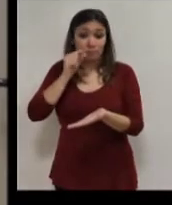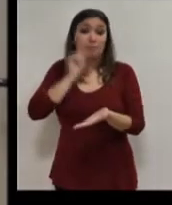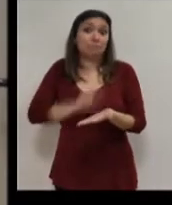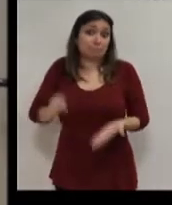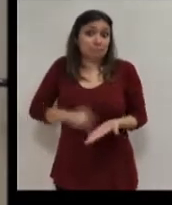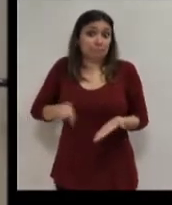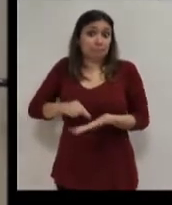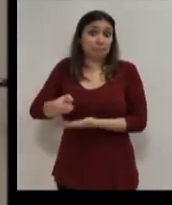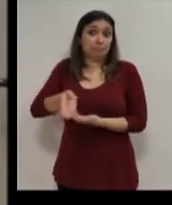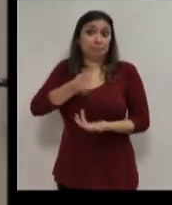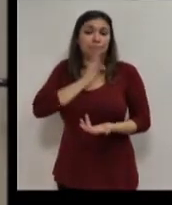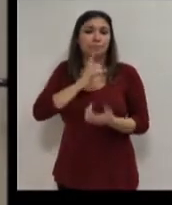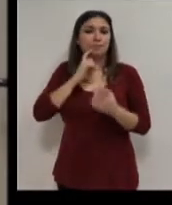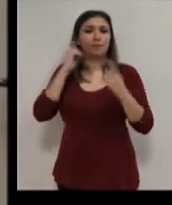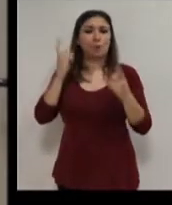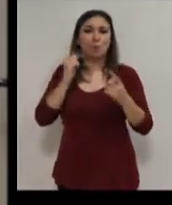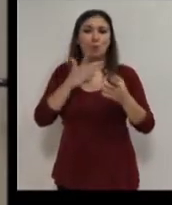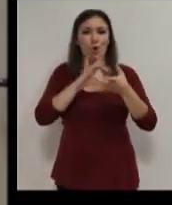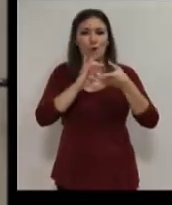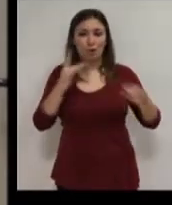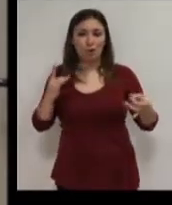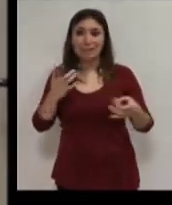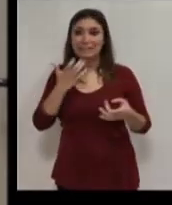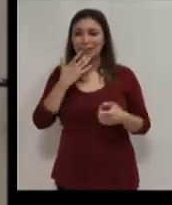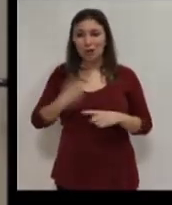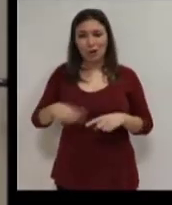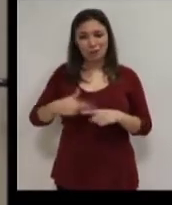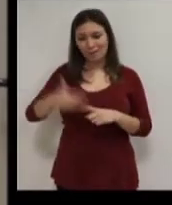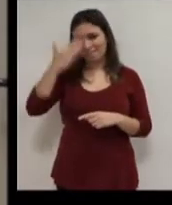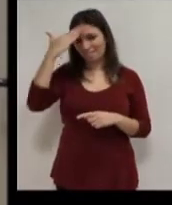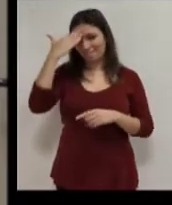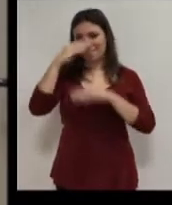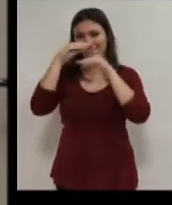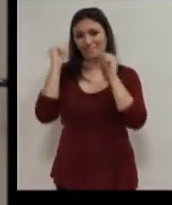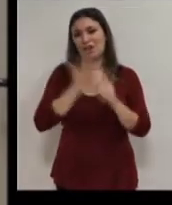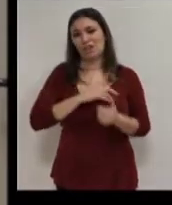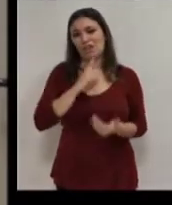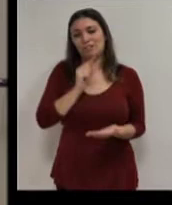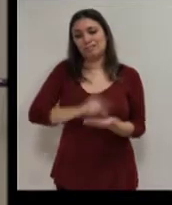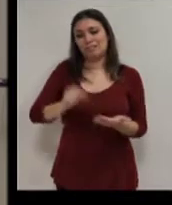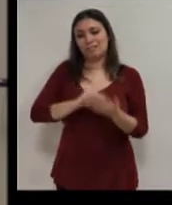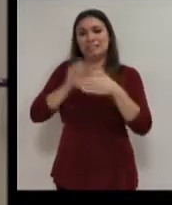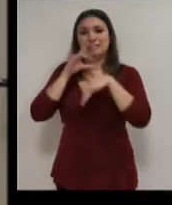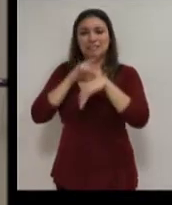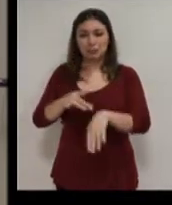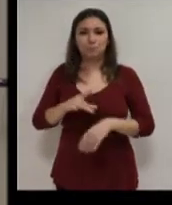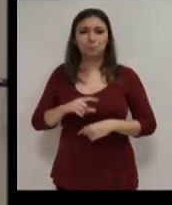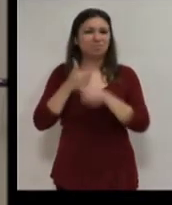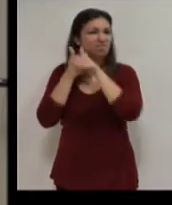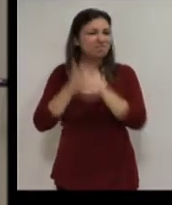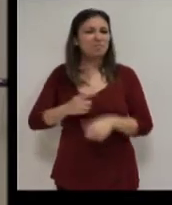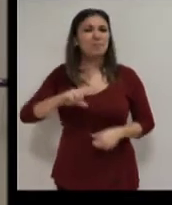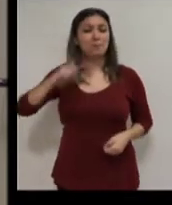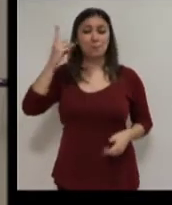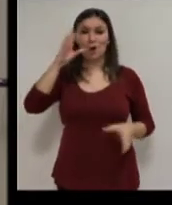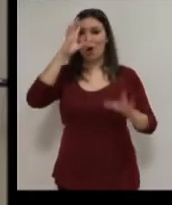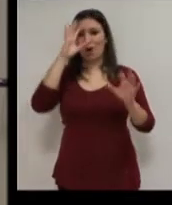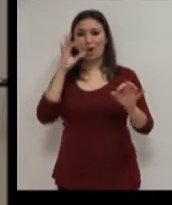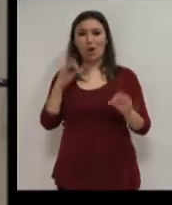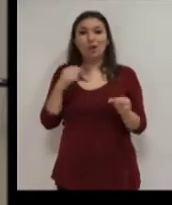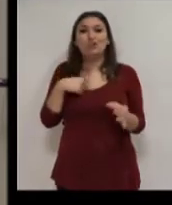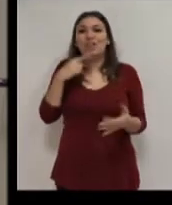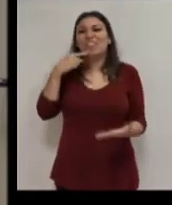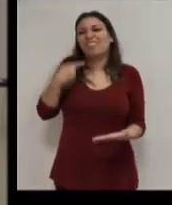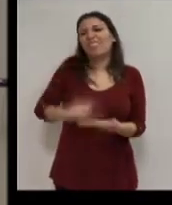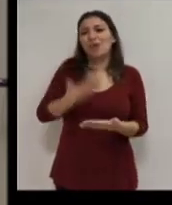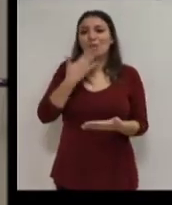que he escrito en un rato, pues por intentar seguir un poco para no olvidarme de las principales. Bueno, la primera es una